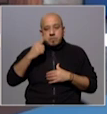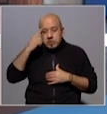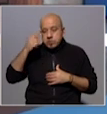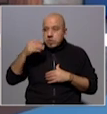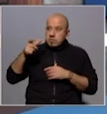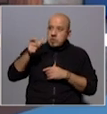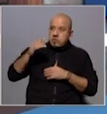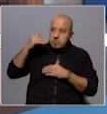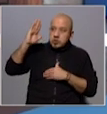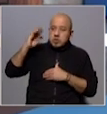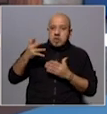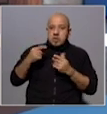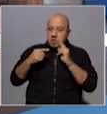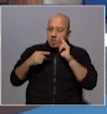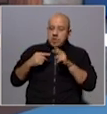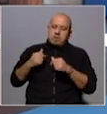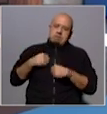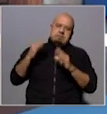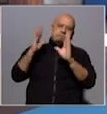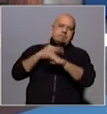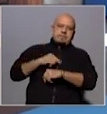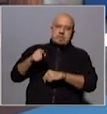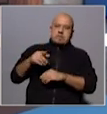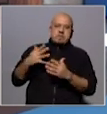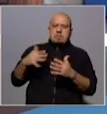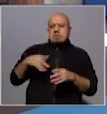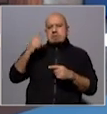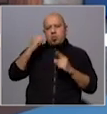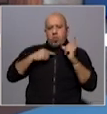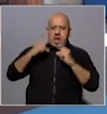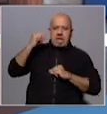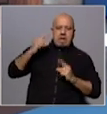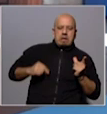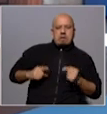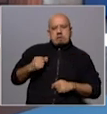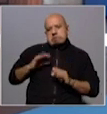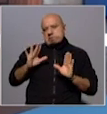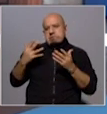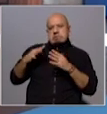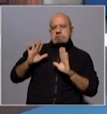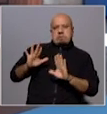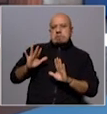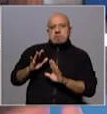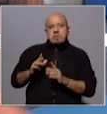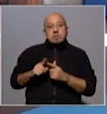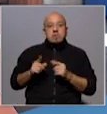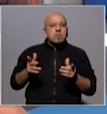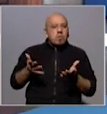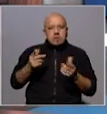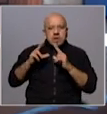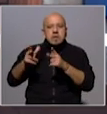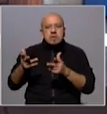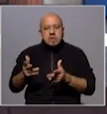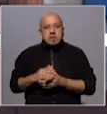persona mayor que nos está mirando ahora y dice no yo no quiero hacer ejercicio me duele todo no me animo tengo miedo de no sé a romperme la rodilla cuál es el